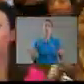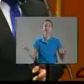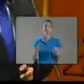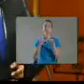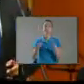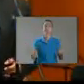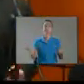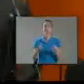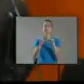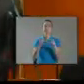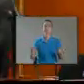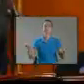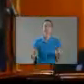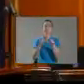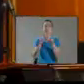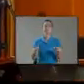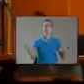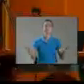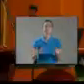poder.